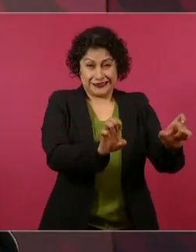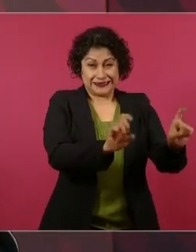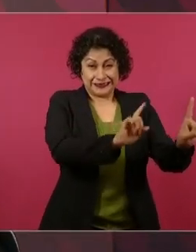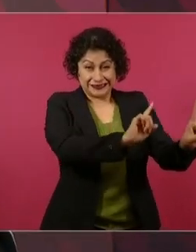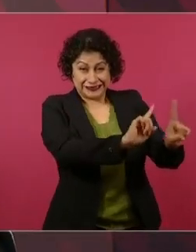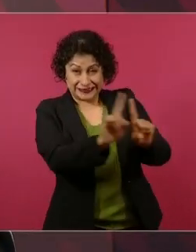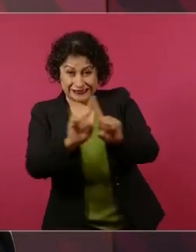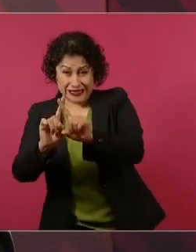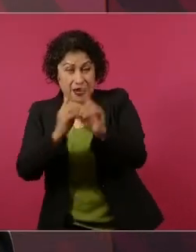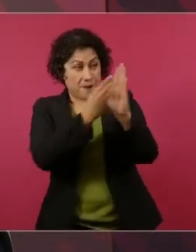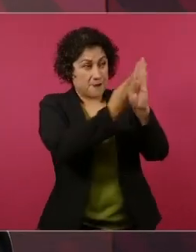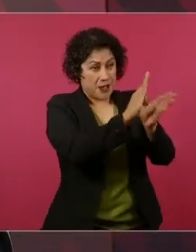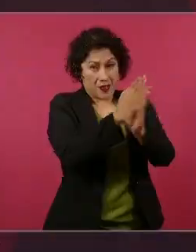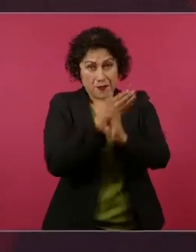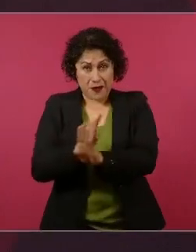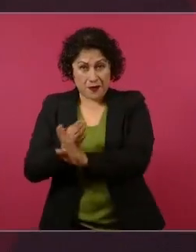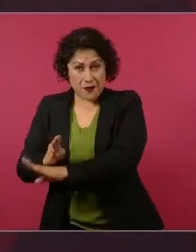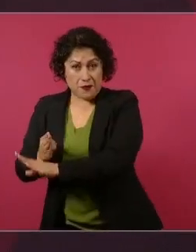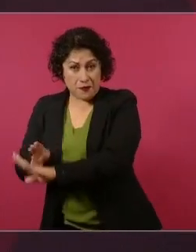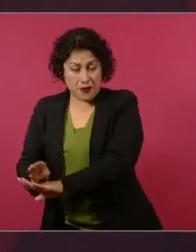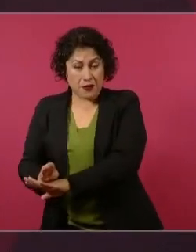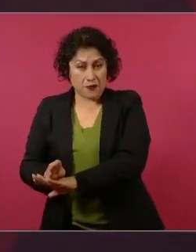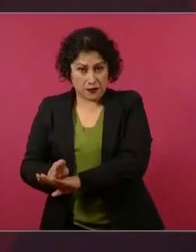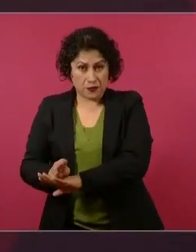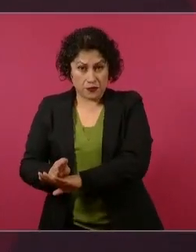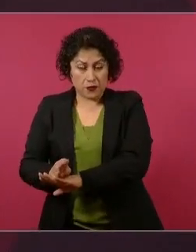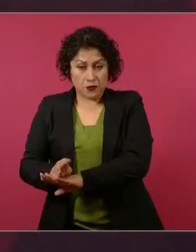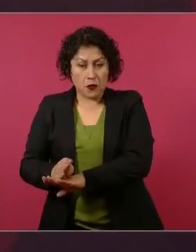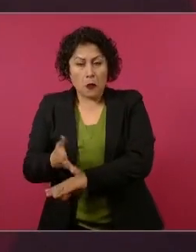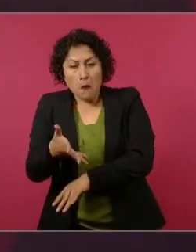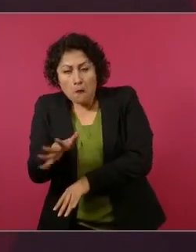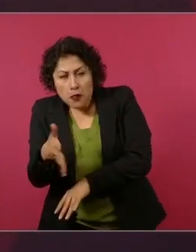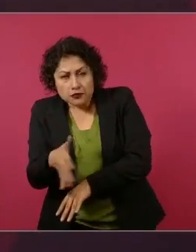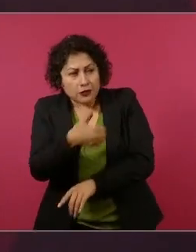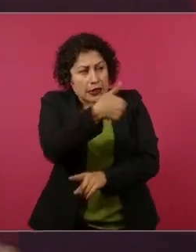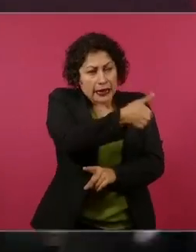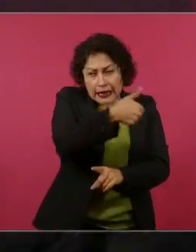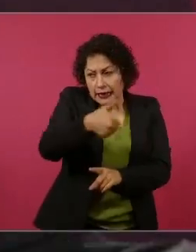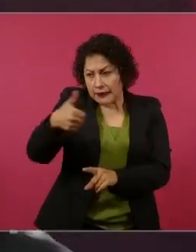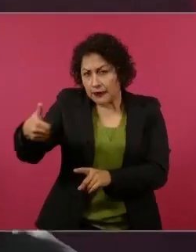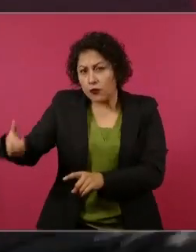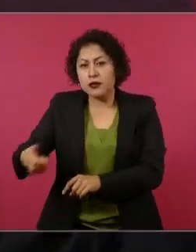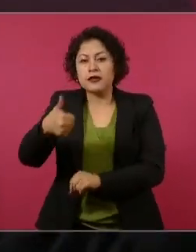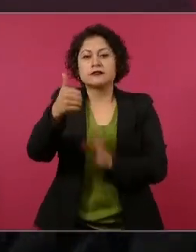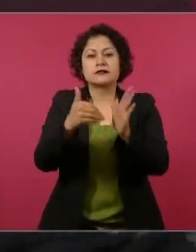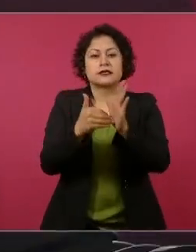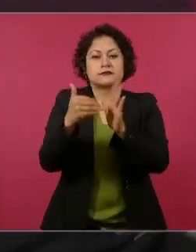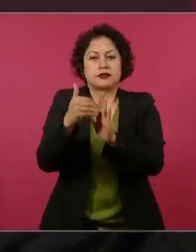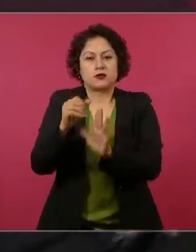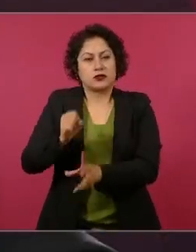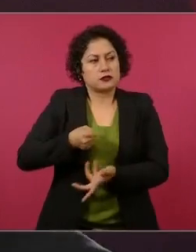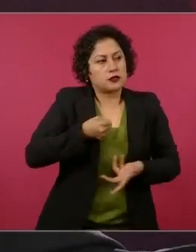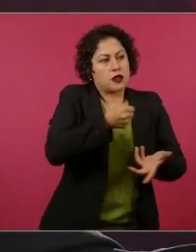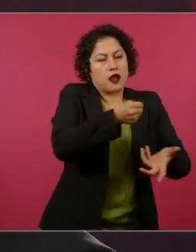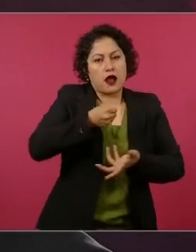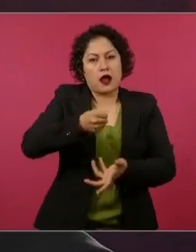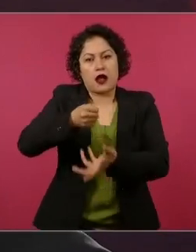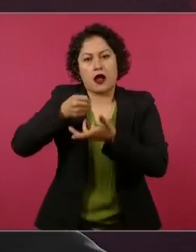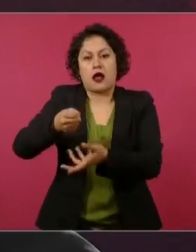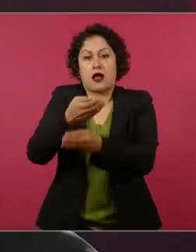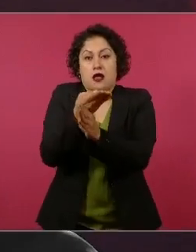hacen la cuenta, son como 6 millones de pesos por sucursal, equipadas con cajeros,